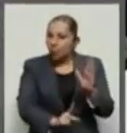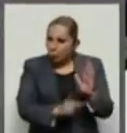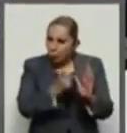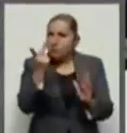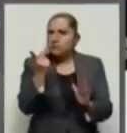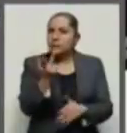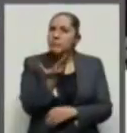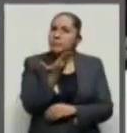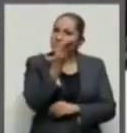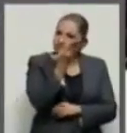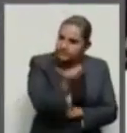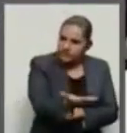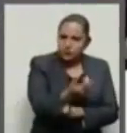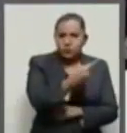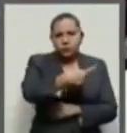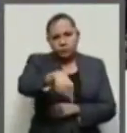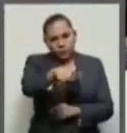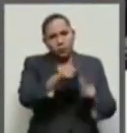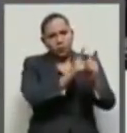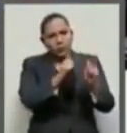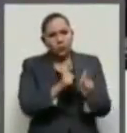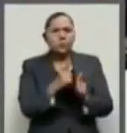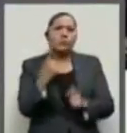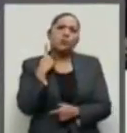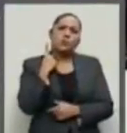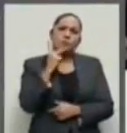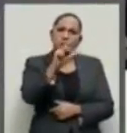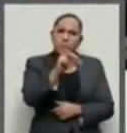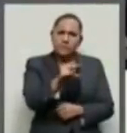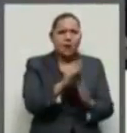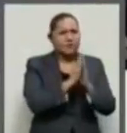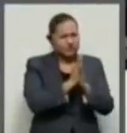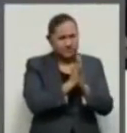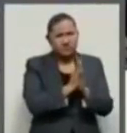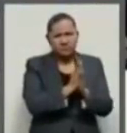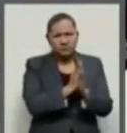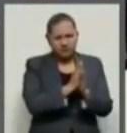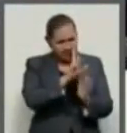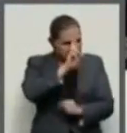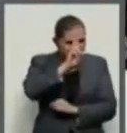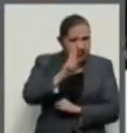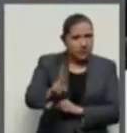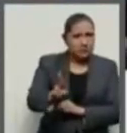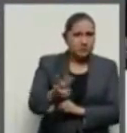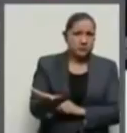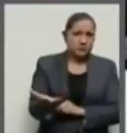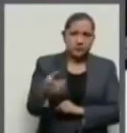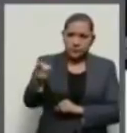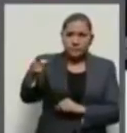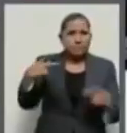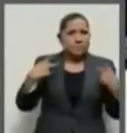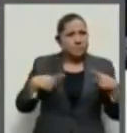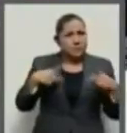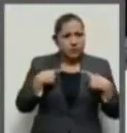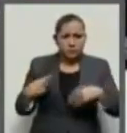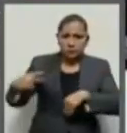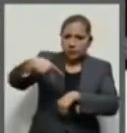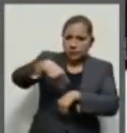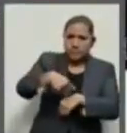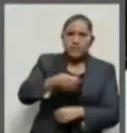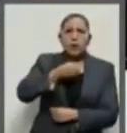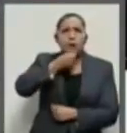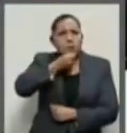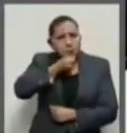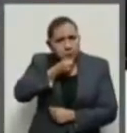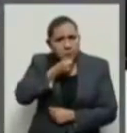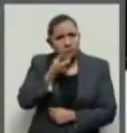volvemos a exhortar a la bancada del PAN que respete las intervenciones de los oradores